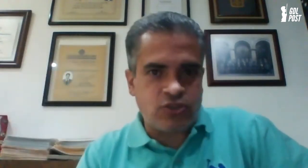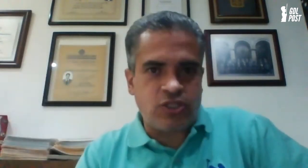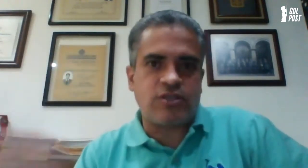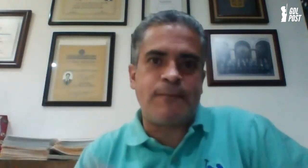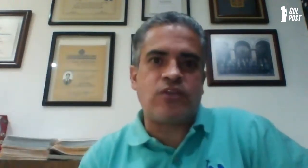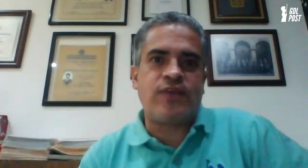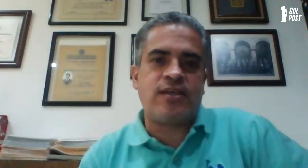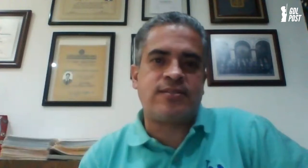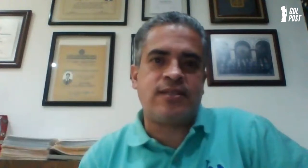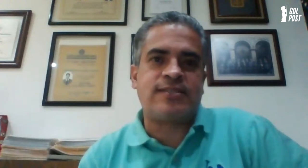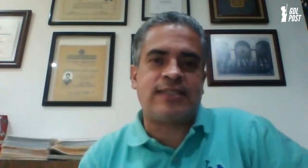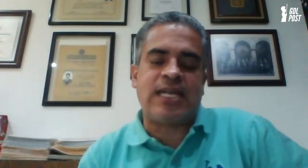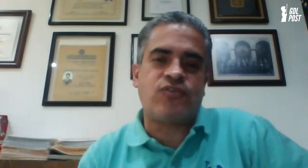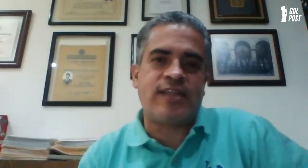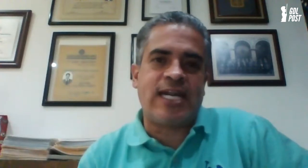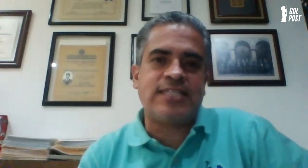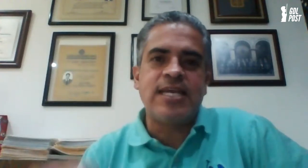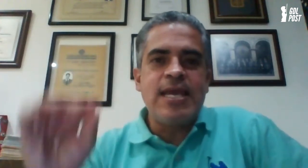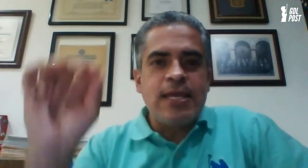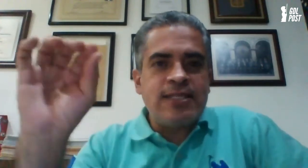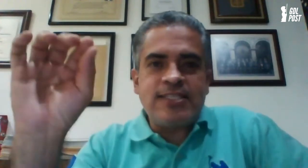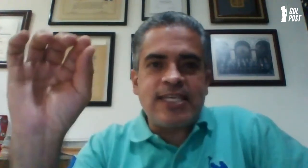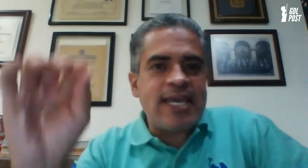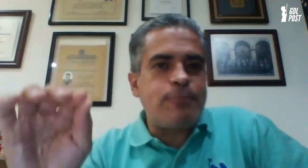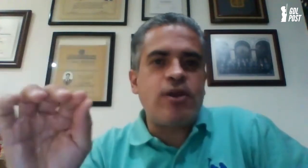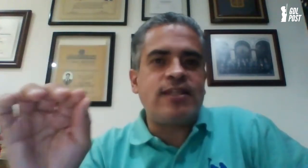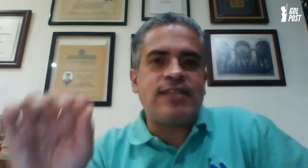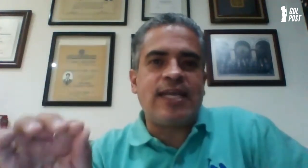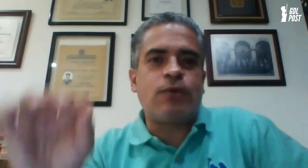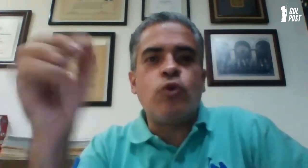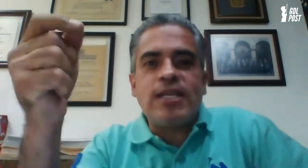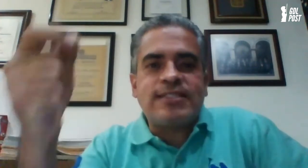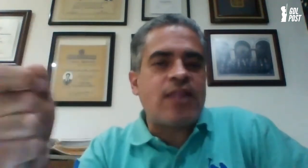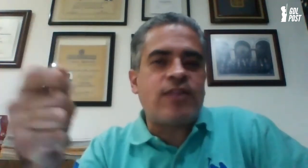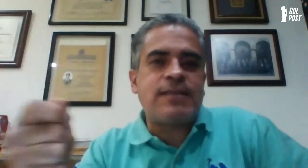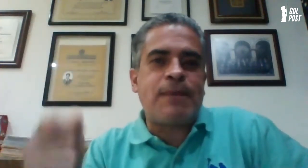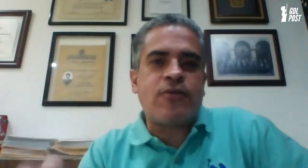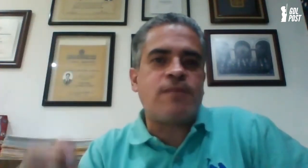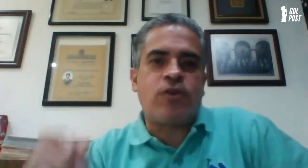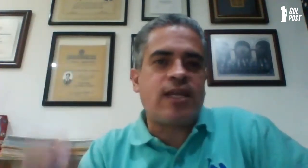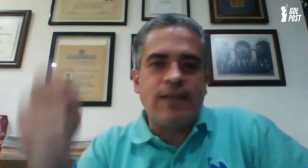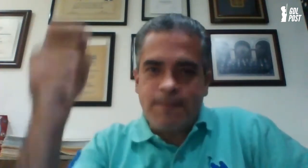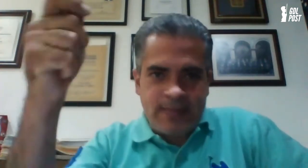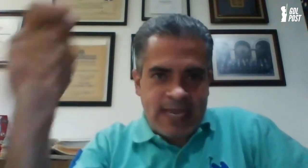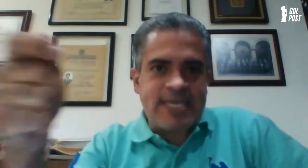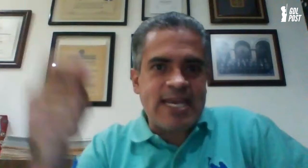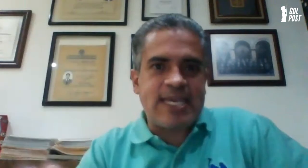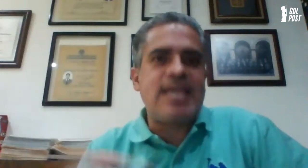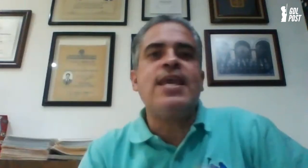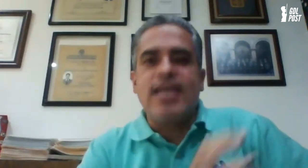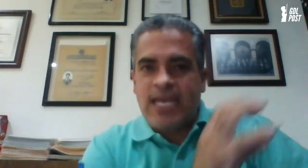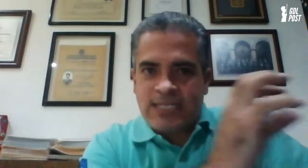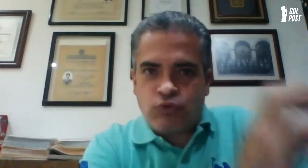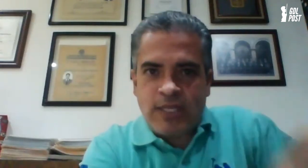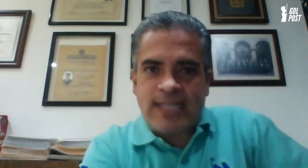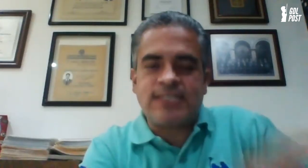que son de los empleados estatales o federales, ni siquiera pueden tener un listado de ese padrón y poner de aquí a